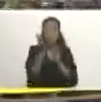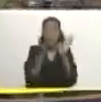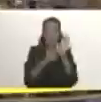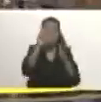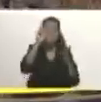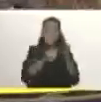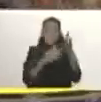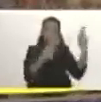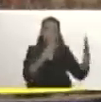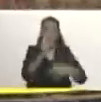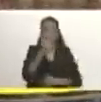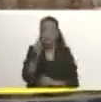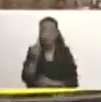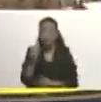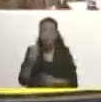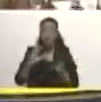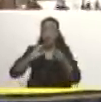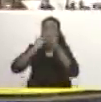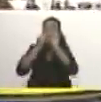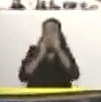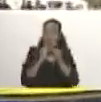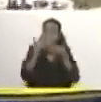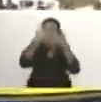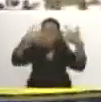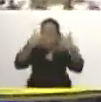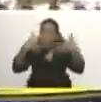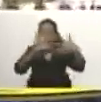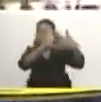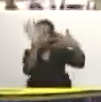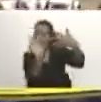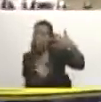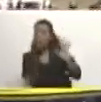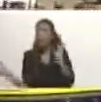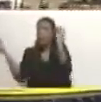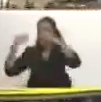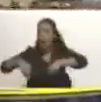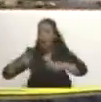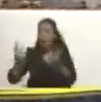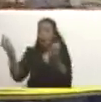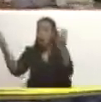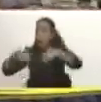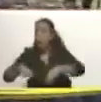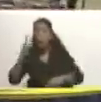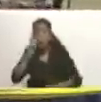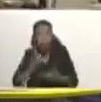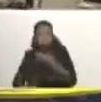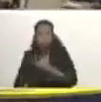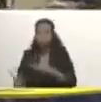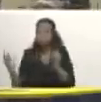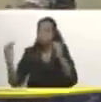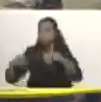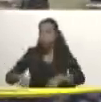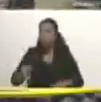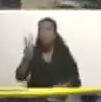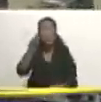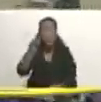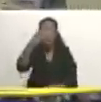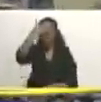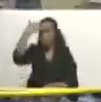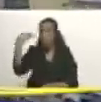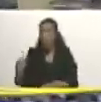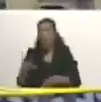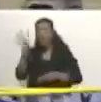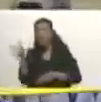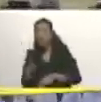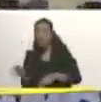abril de 1810, con las modificaciones resultantes de los tratados y laudos no viciados de nulidad. Nunca olviden que el